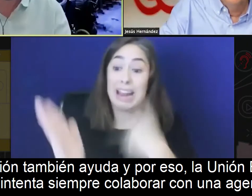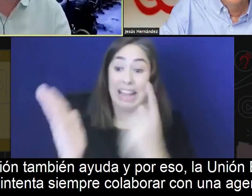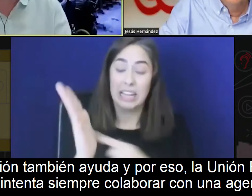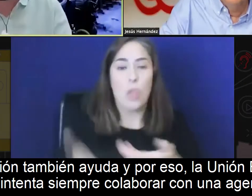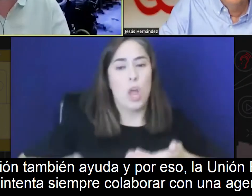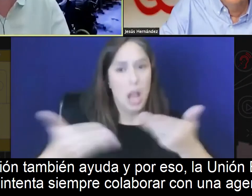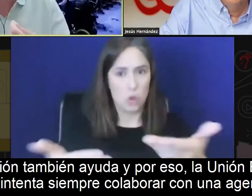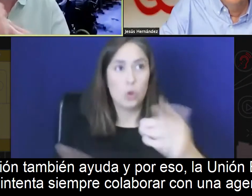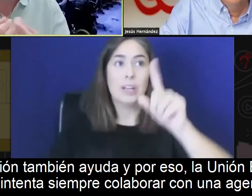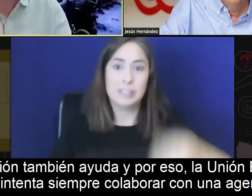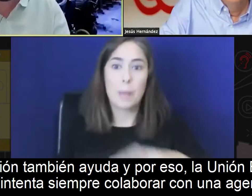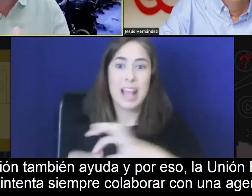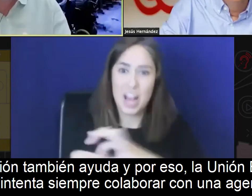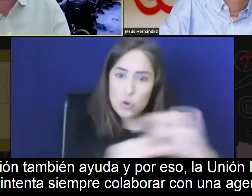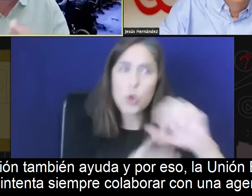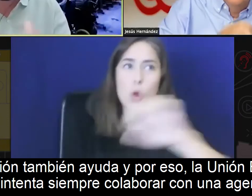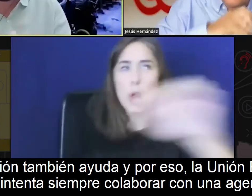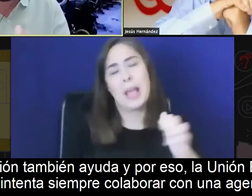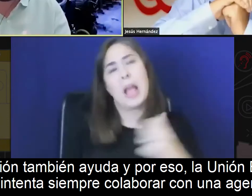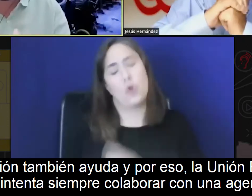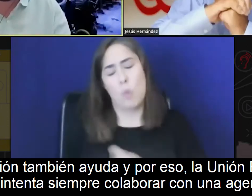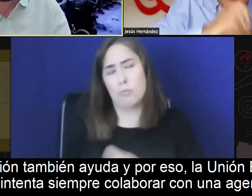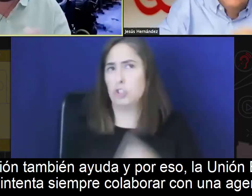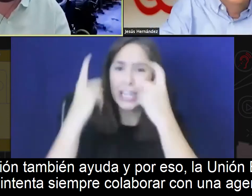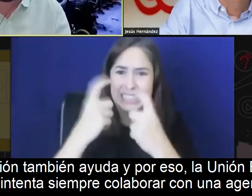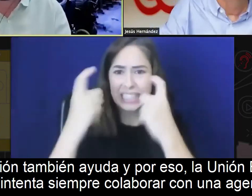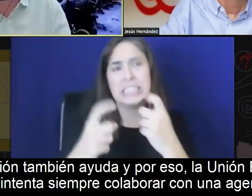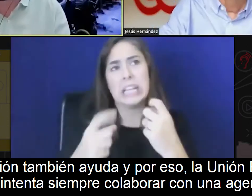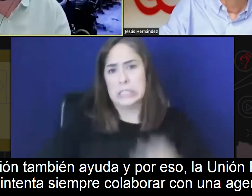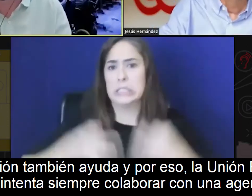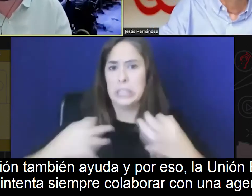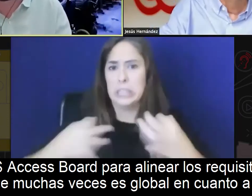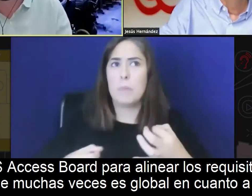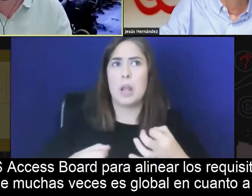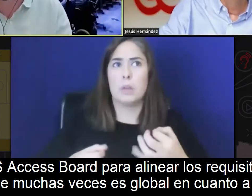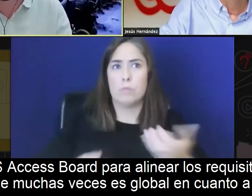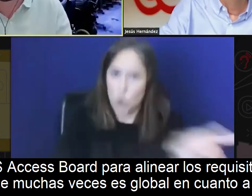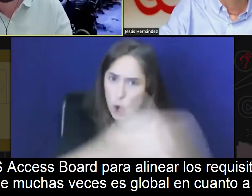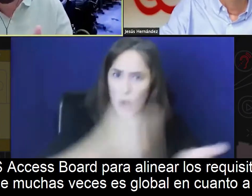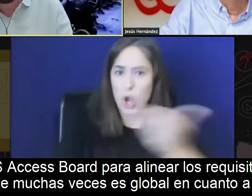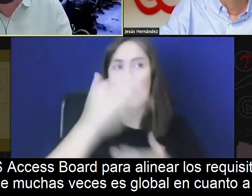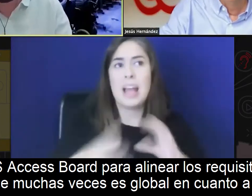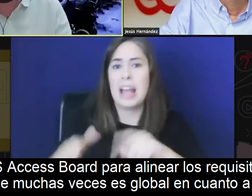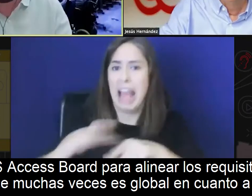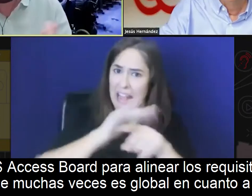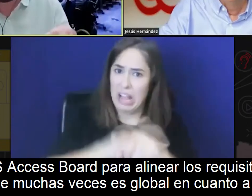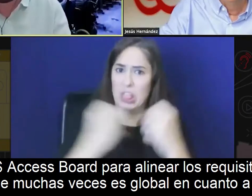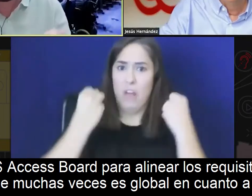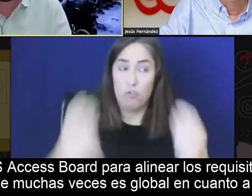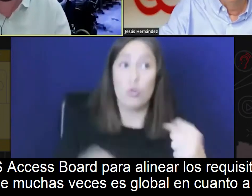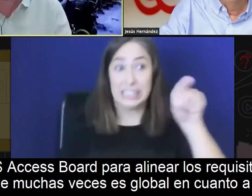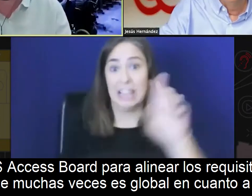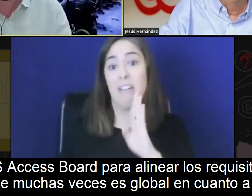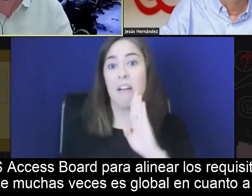Europea, la Comisión intenta siempre colaborar con una agencia fuerte como es el US Access Board en